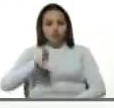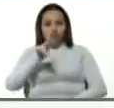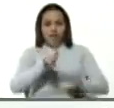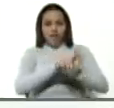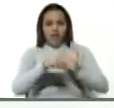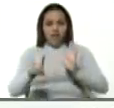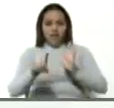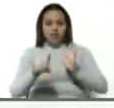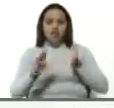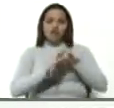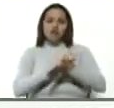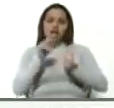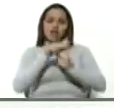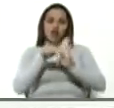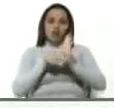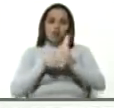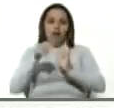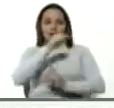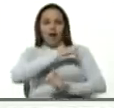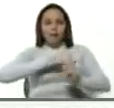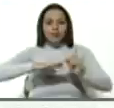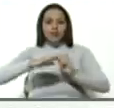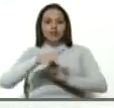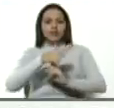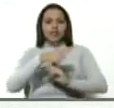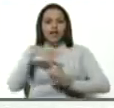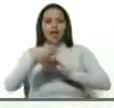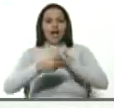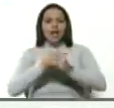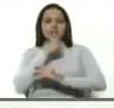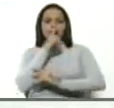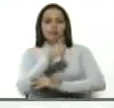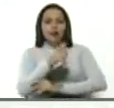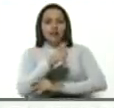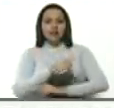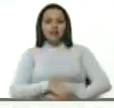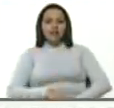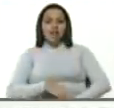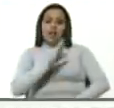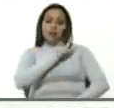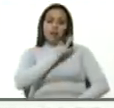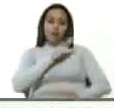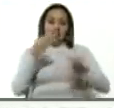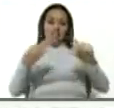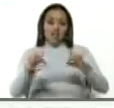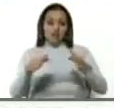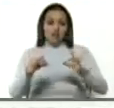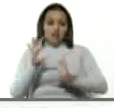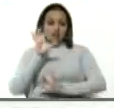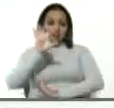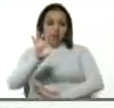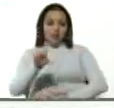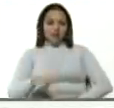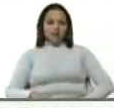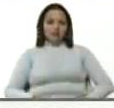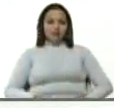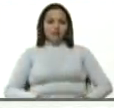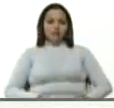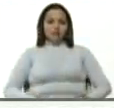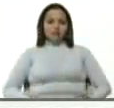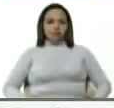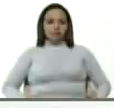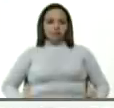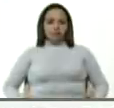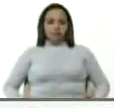de la normativa ambiental producen graves daños al patrimonio natural de nuestro país.